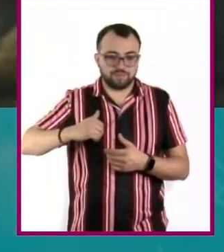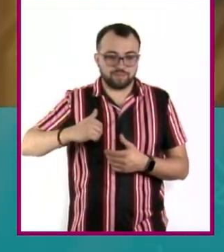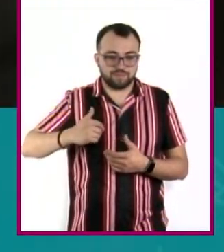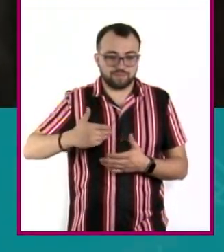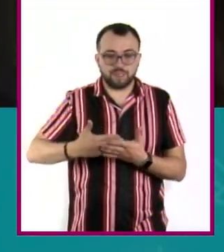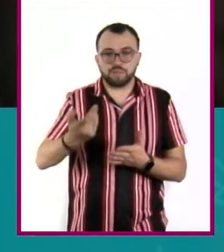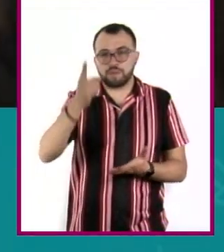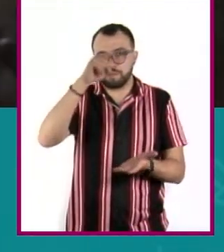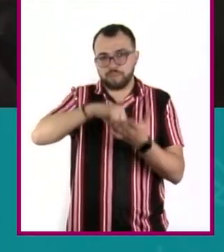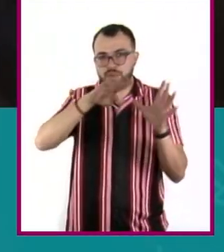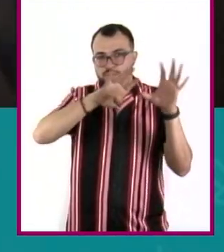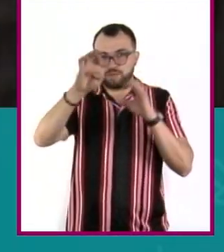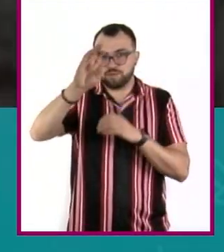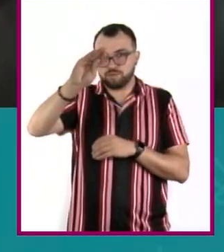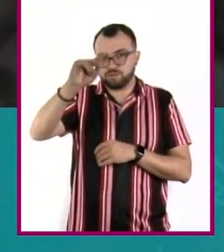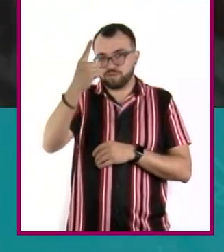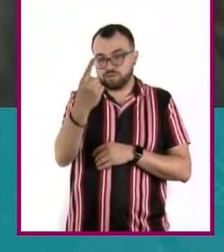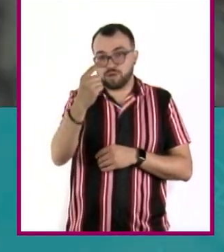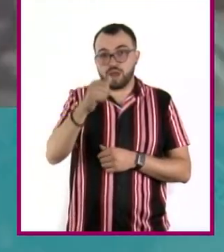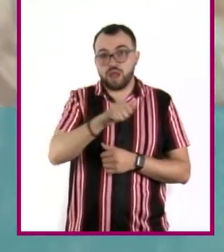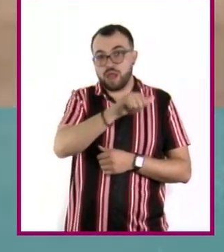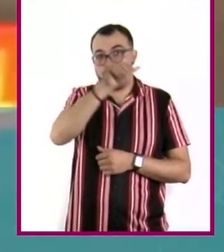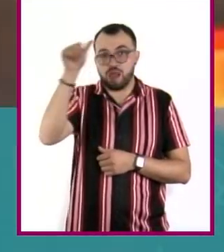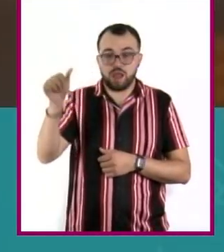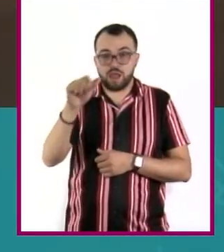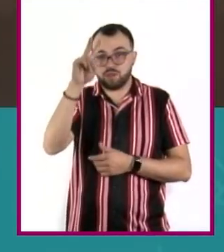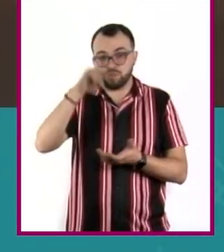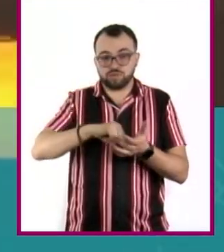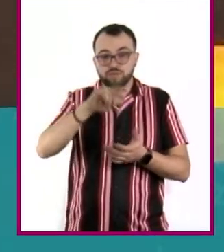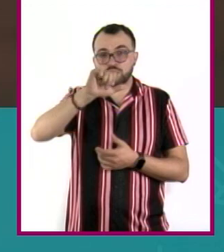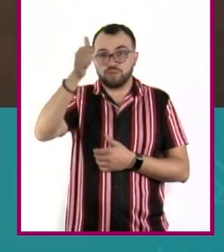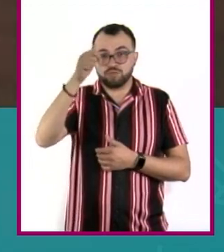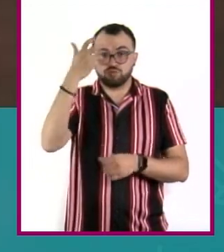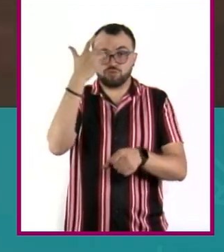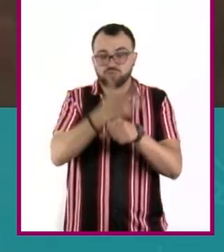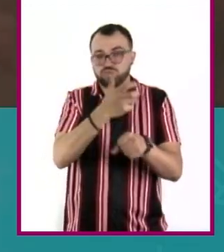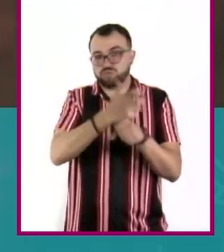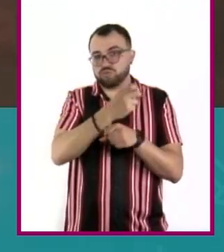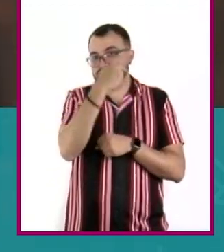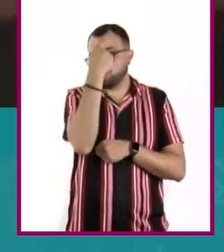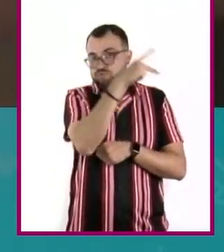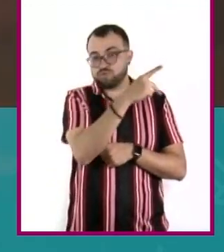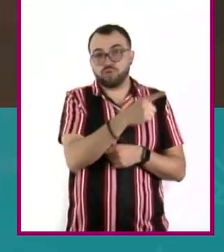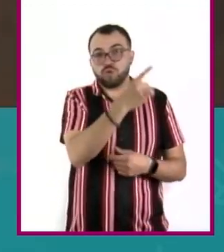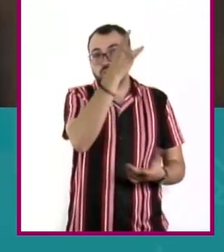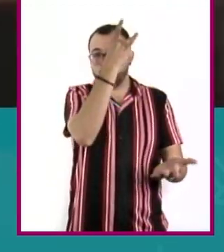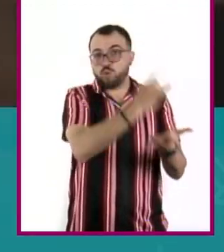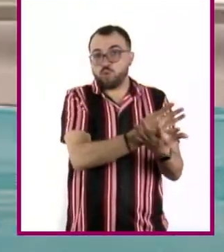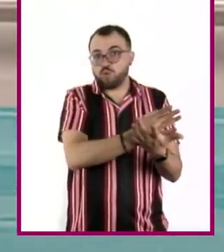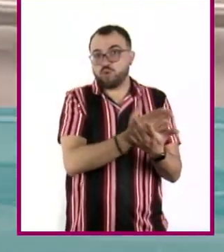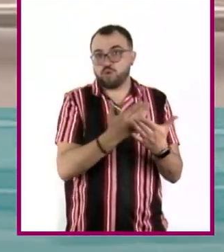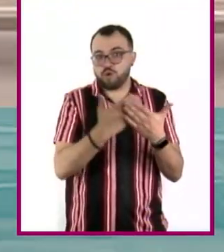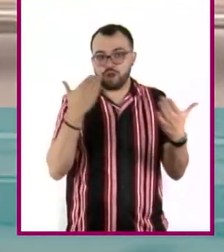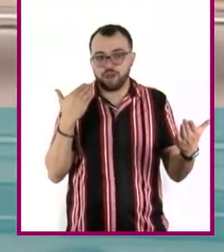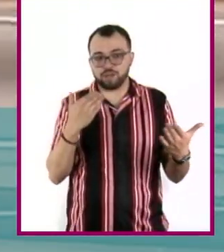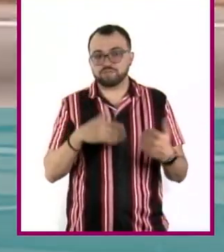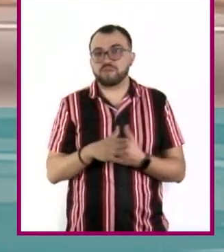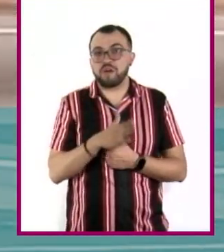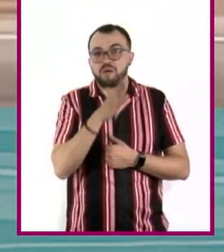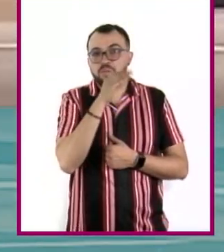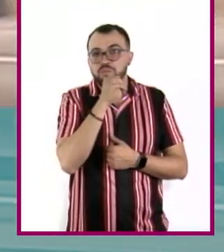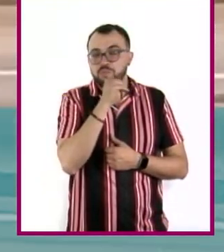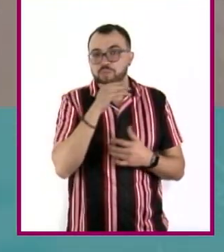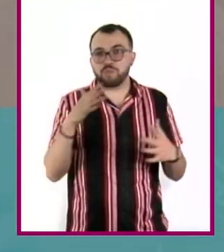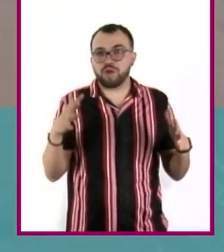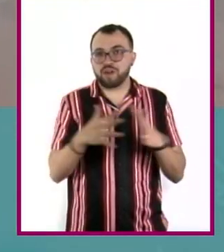de 1991 a 2011, Estados Unidos, en su estatus de única superpotencia, no pudo ganar ni una